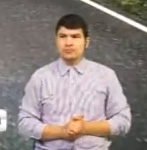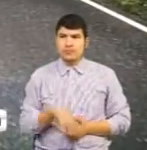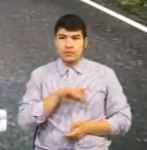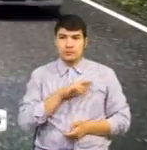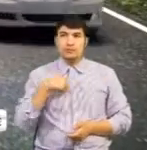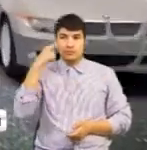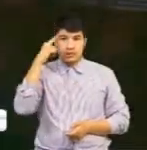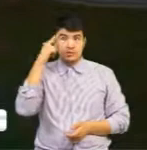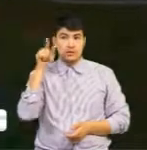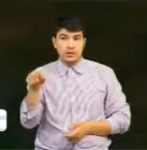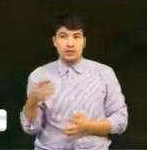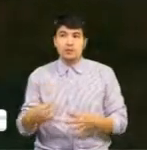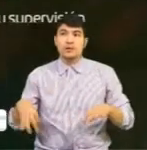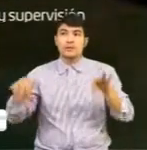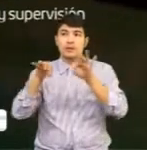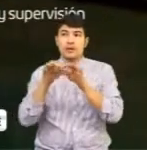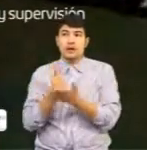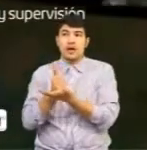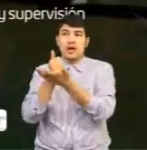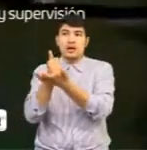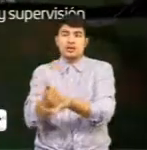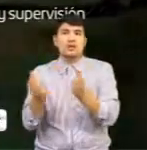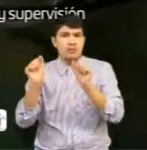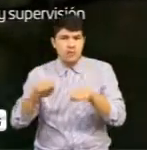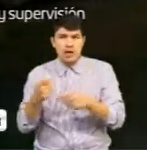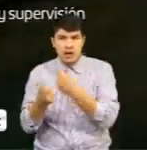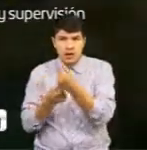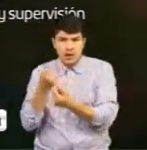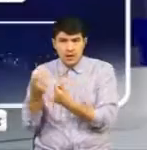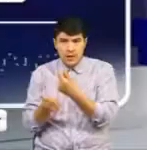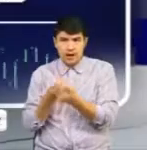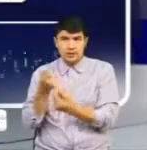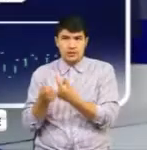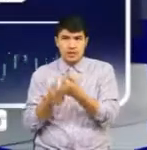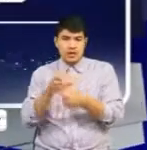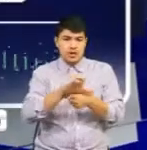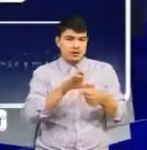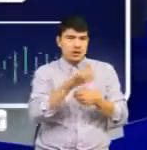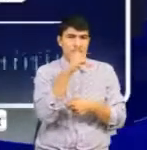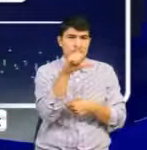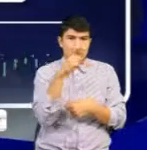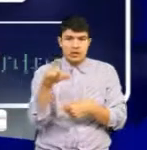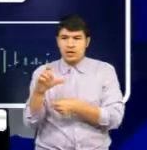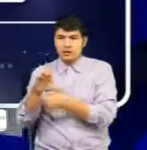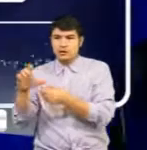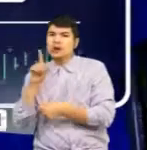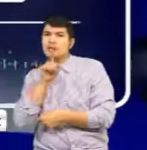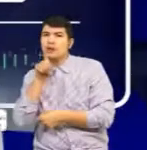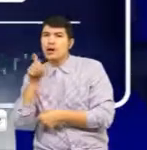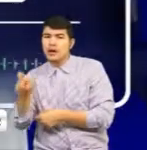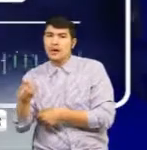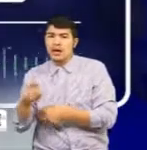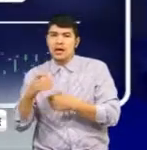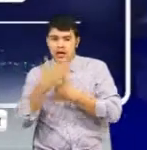importantes que ayudará para que el comercio entre la ciudad de cúcuta y bucaramanga y el interior